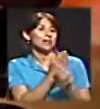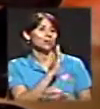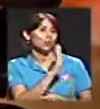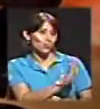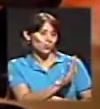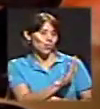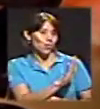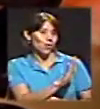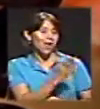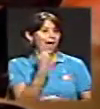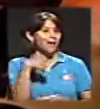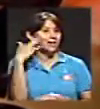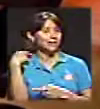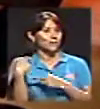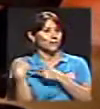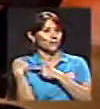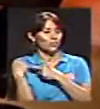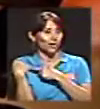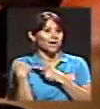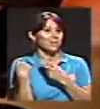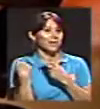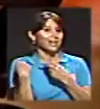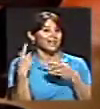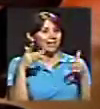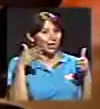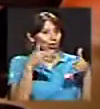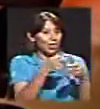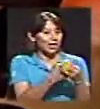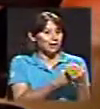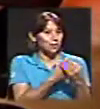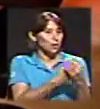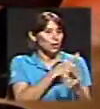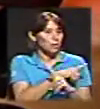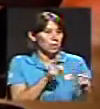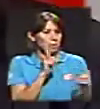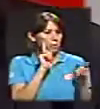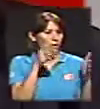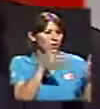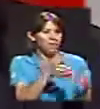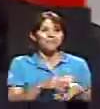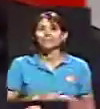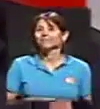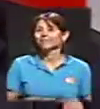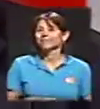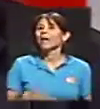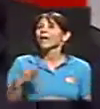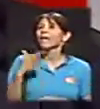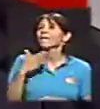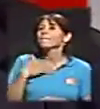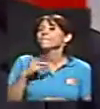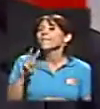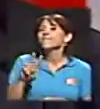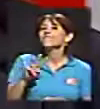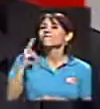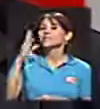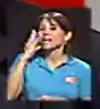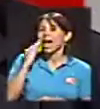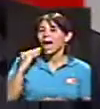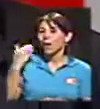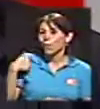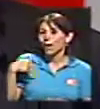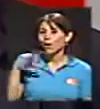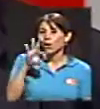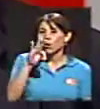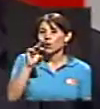sido el responsable de pensar en ese monopolio, pero no nos detengamos en eso. El abuelo de él, de hecho. Mi bisabuelo, mi bisabuelo, sí. Tomás